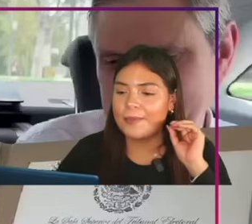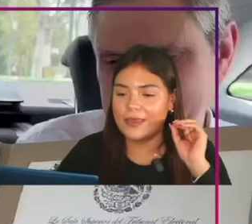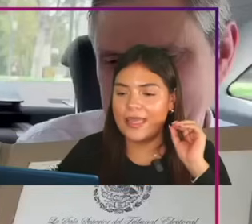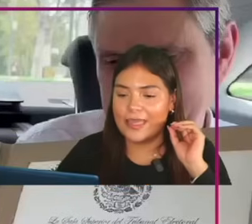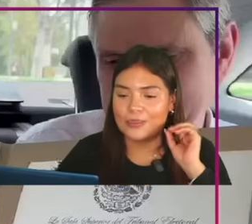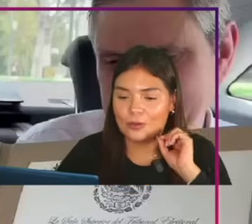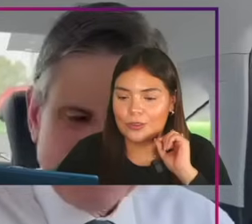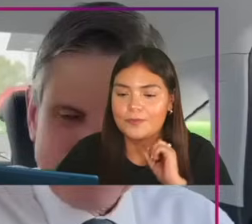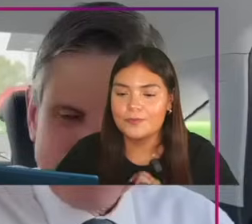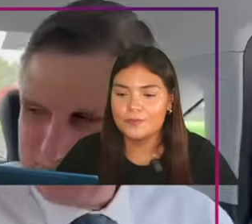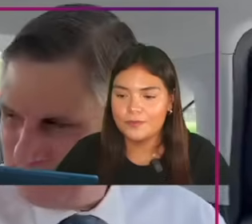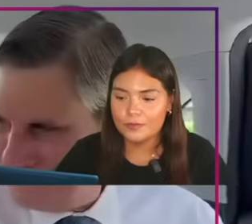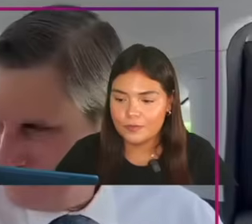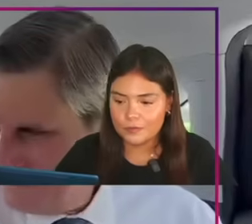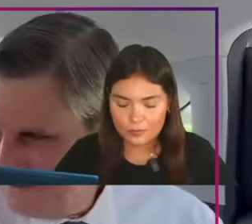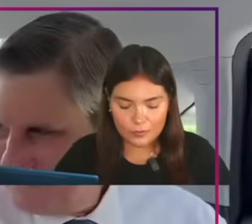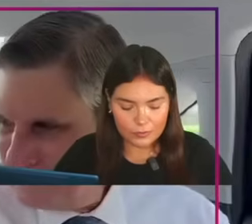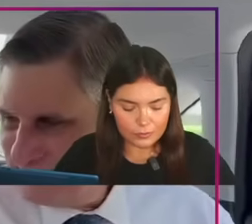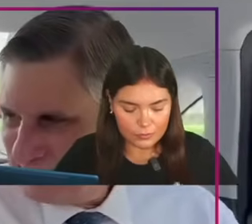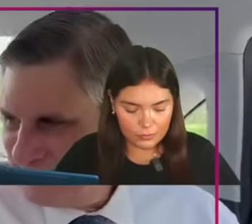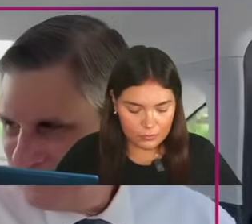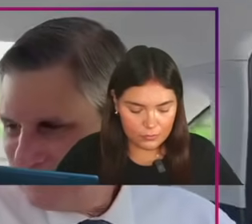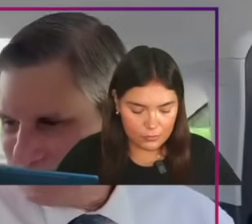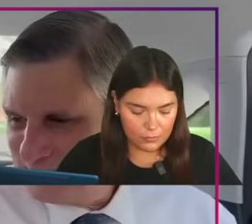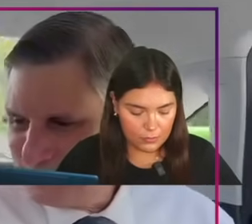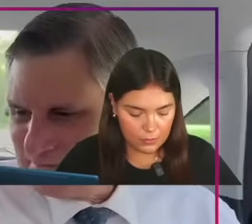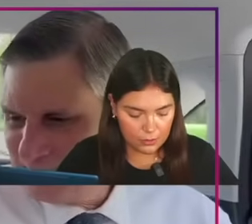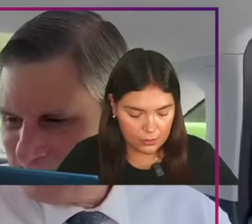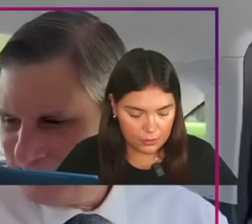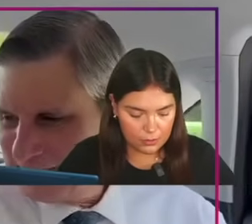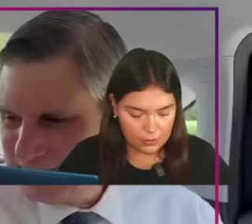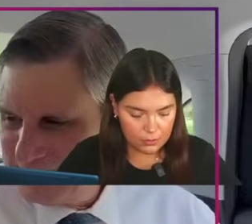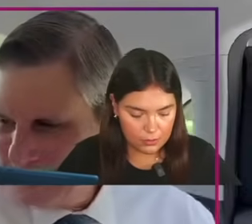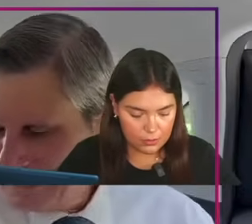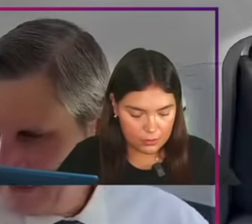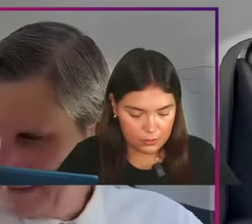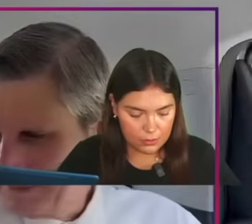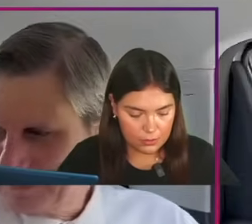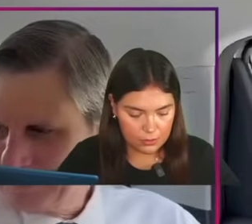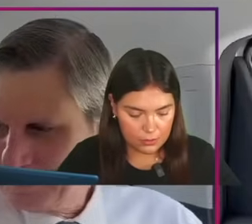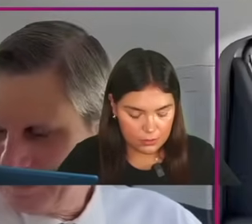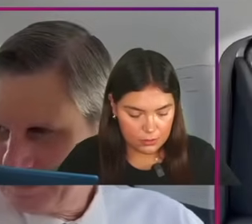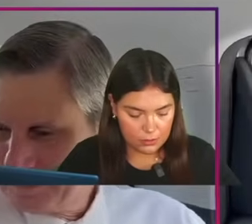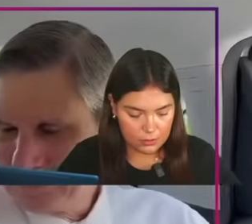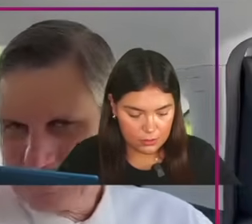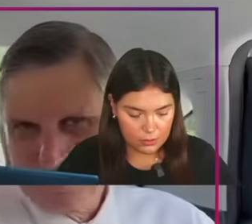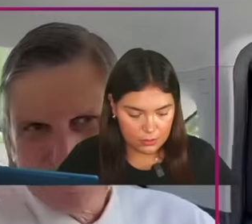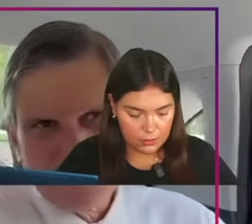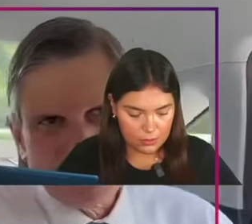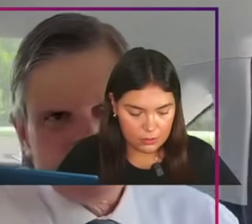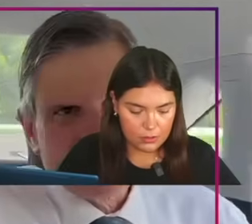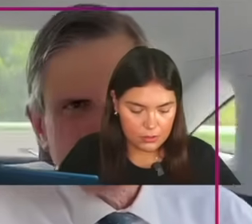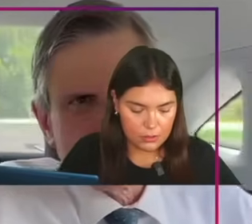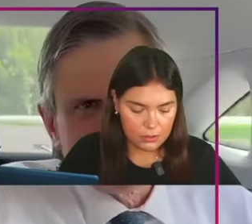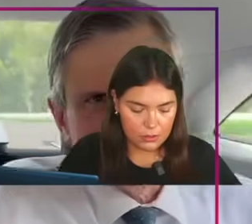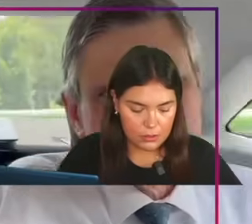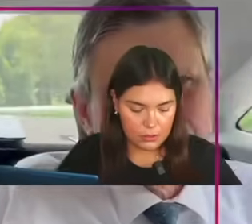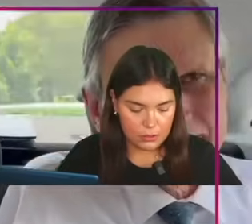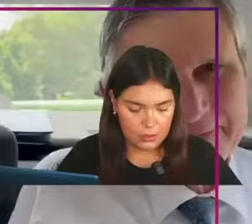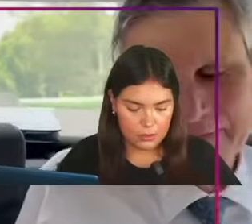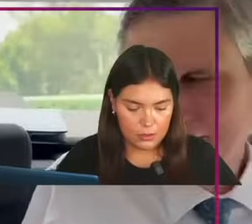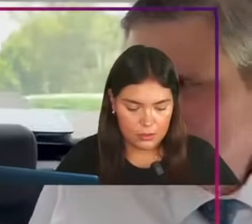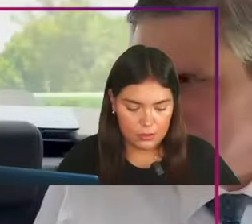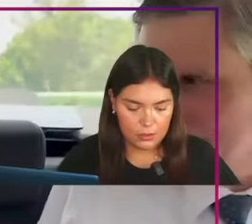precisamente esto no a todos y a todas Voy saliendo del tribunal del poder